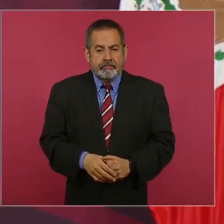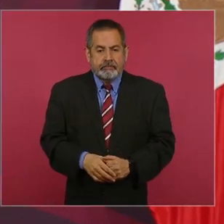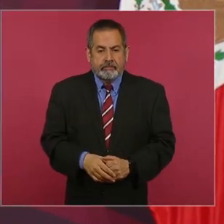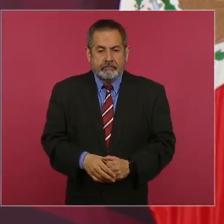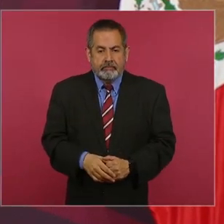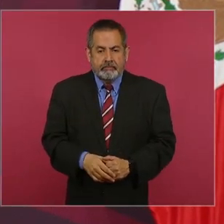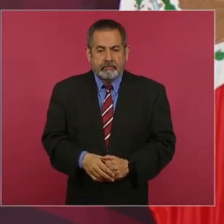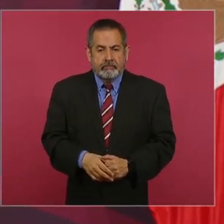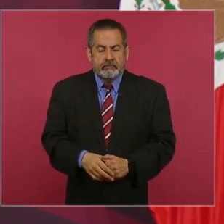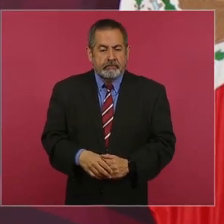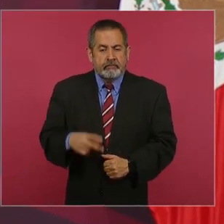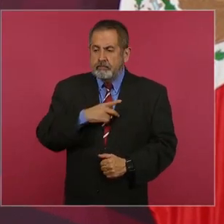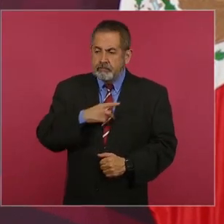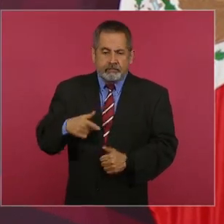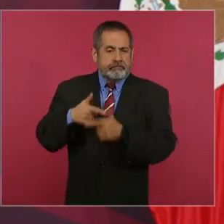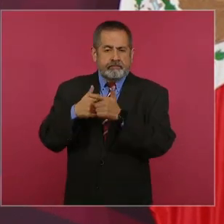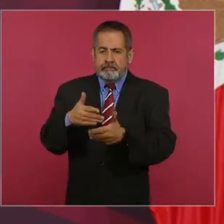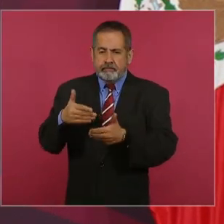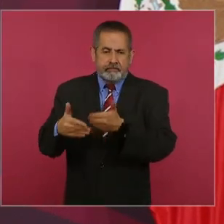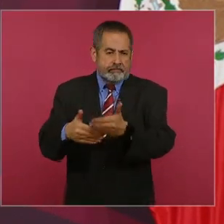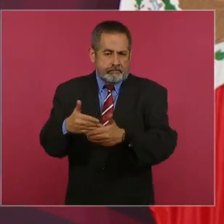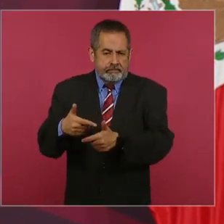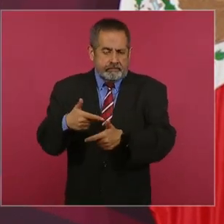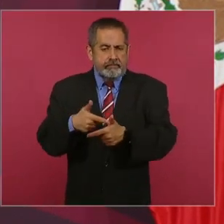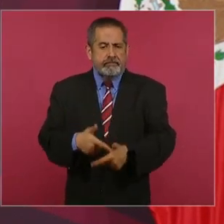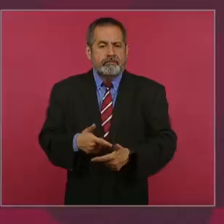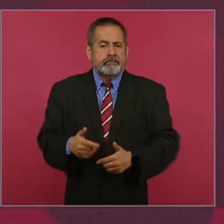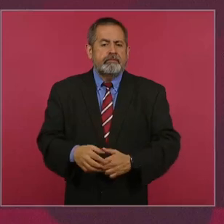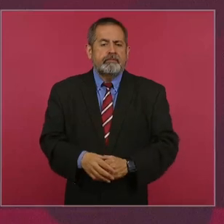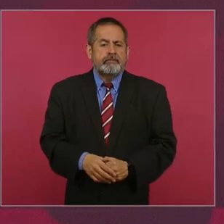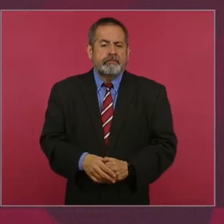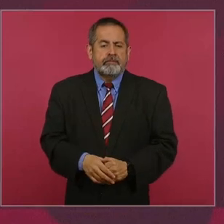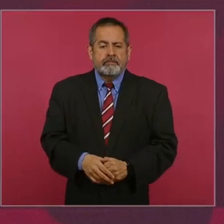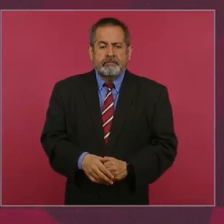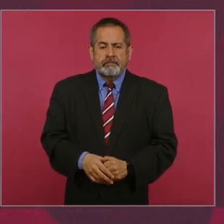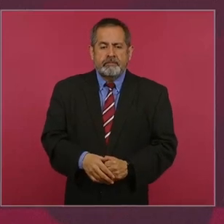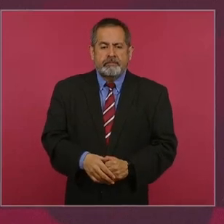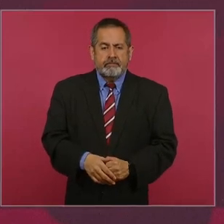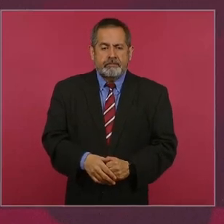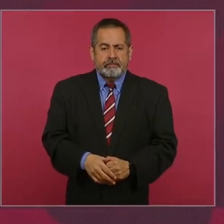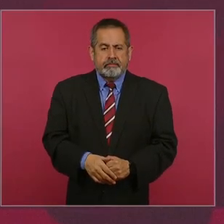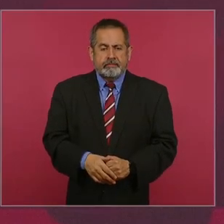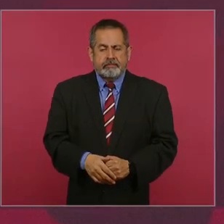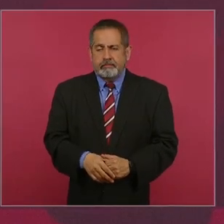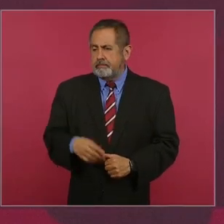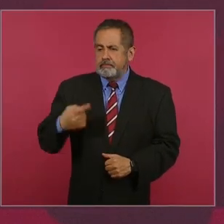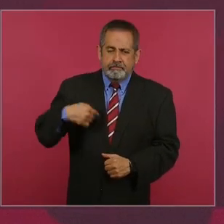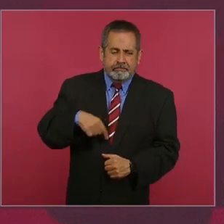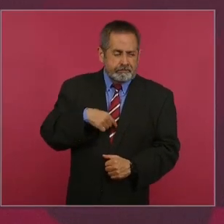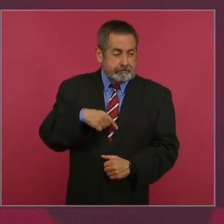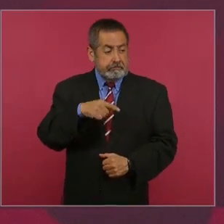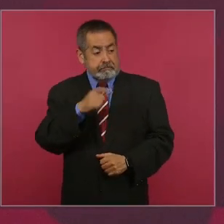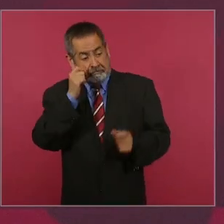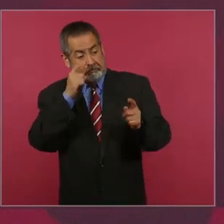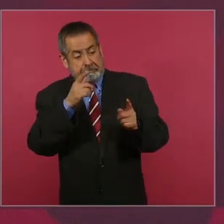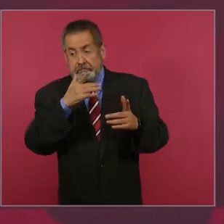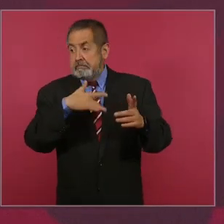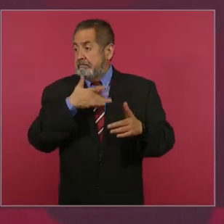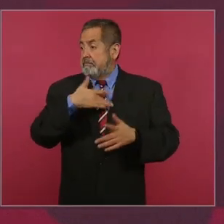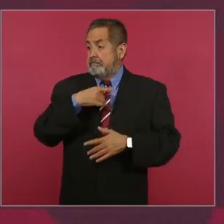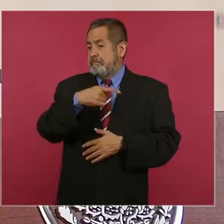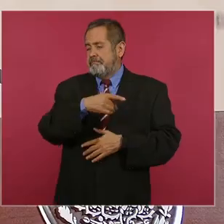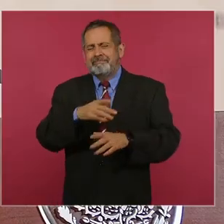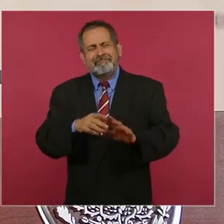y hay que seguir así y no sorprendernos alarmarnos